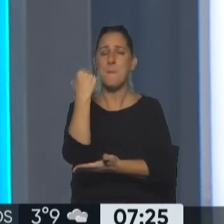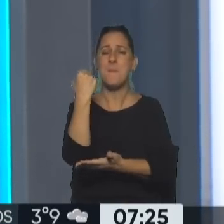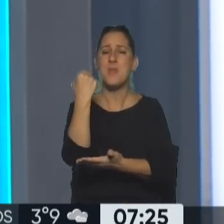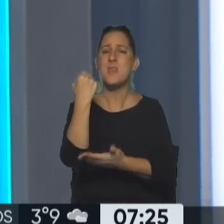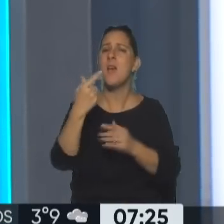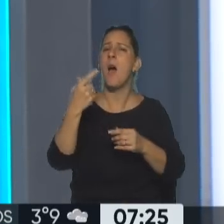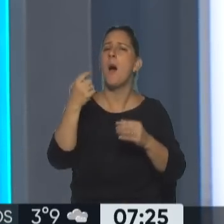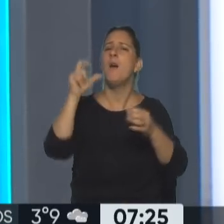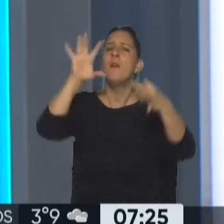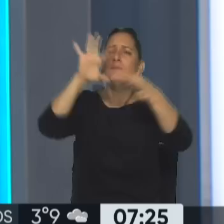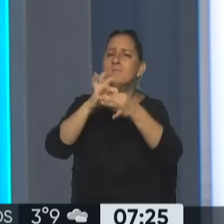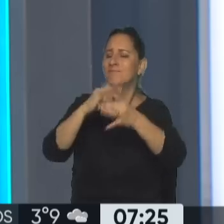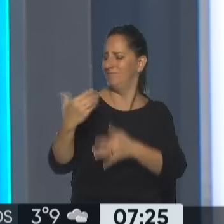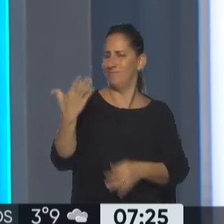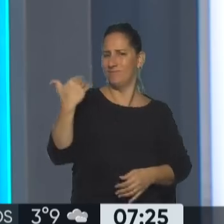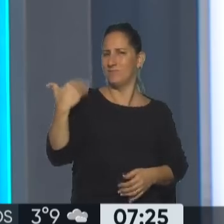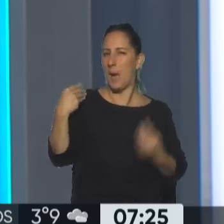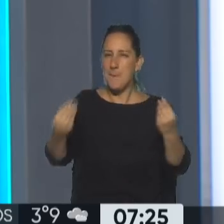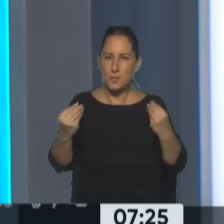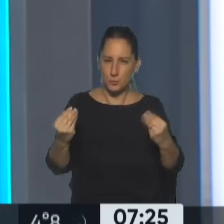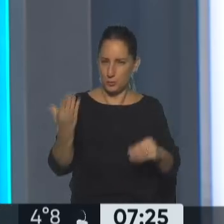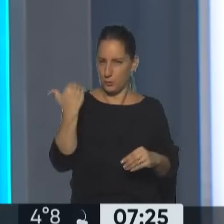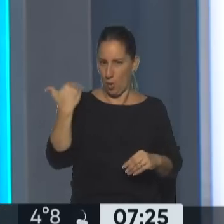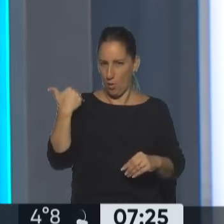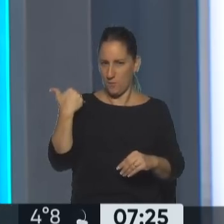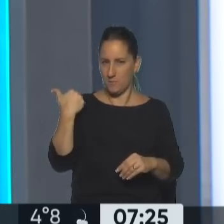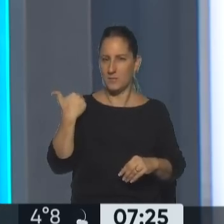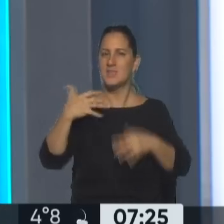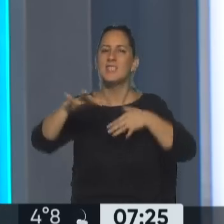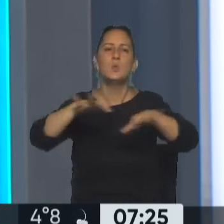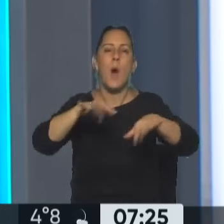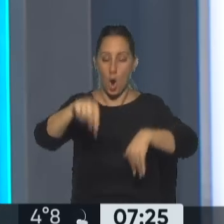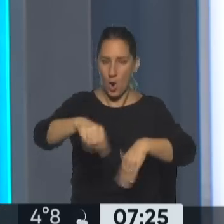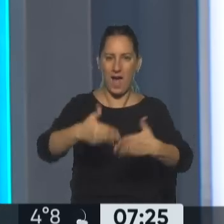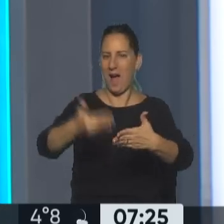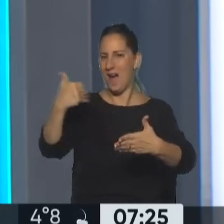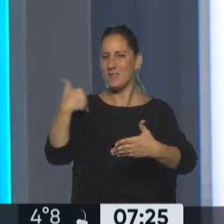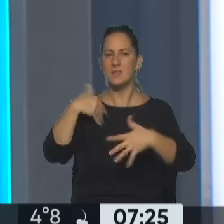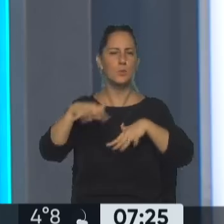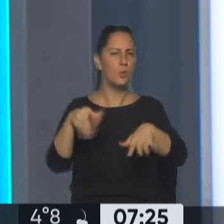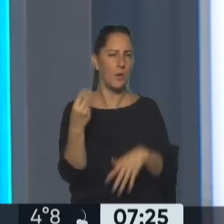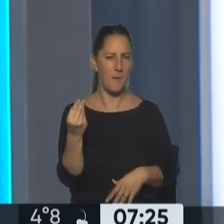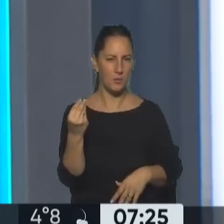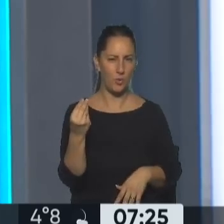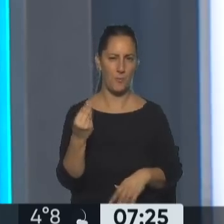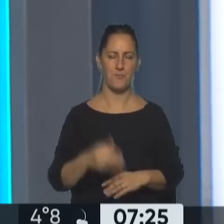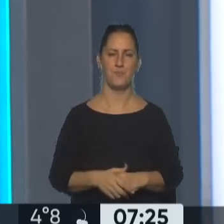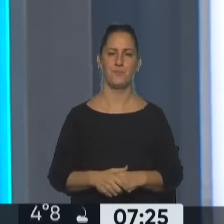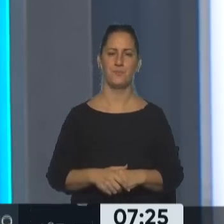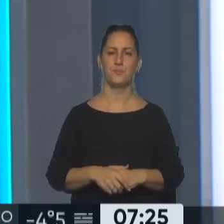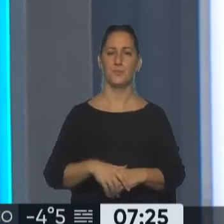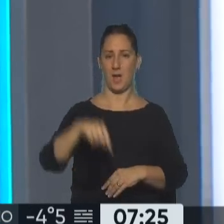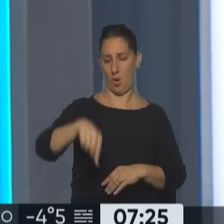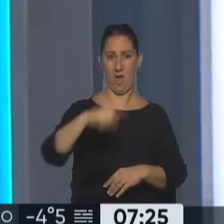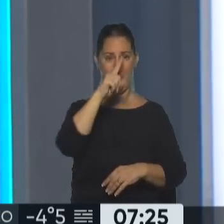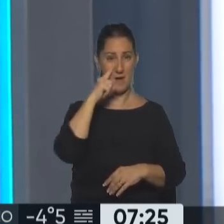sus antecedentes inmediatos, ¿no? En las acciones que preceden a todas las administraciones. En este caso, que precede a la administración